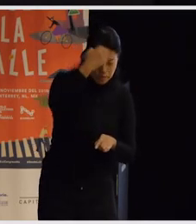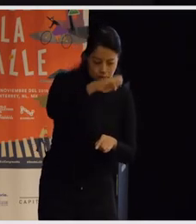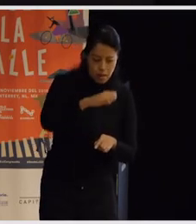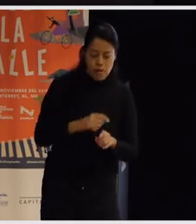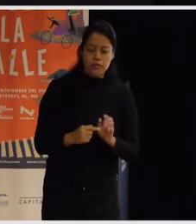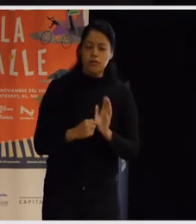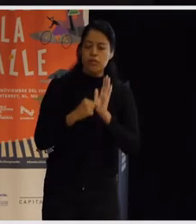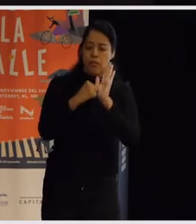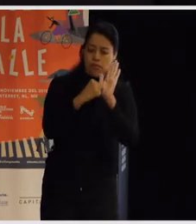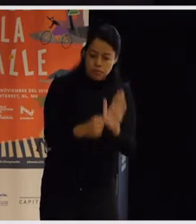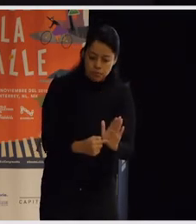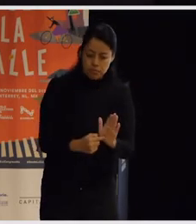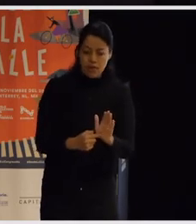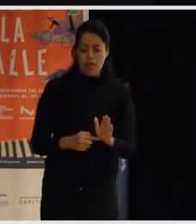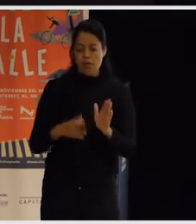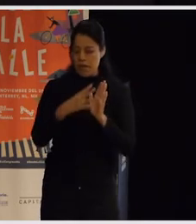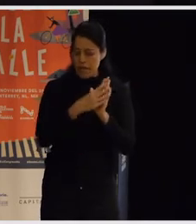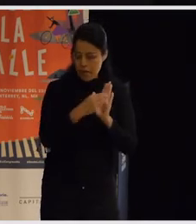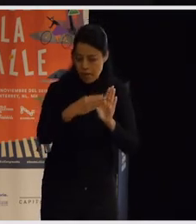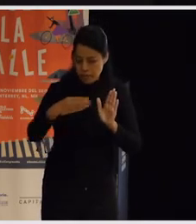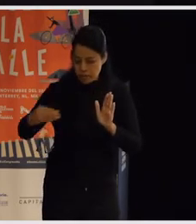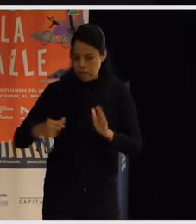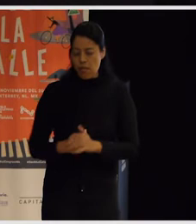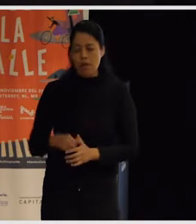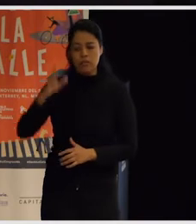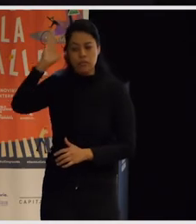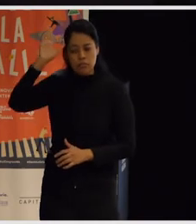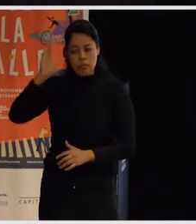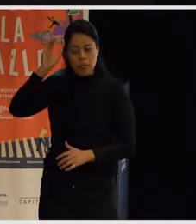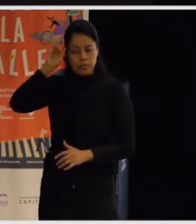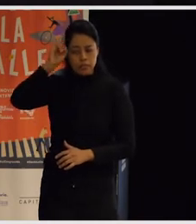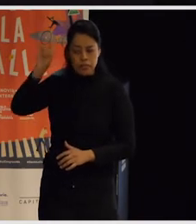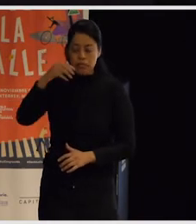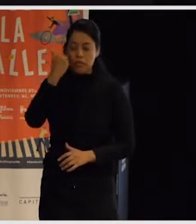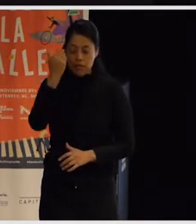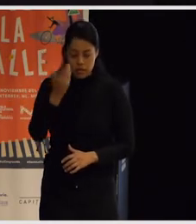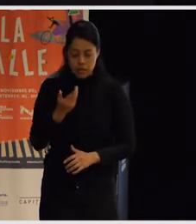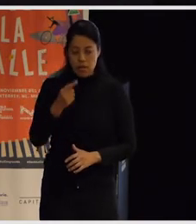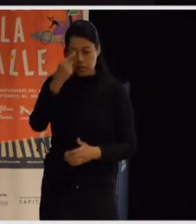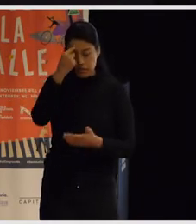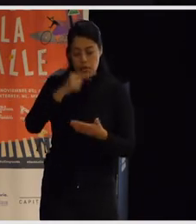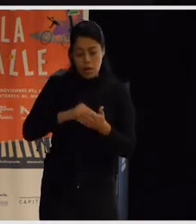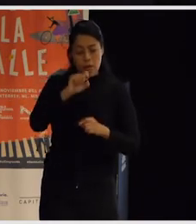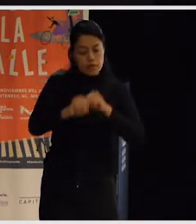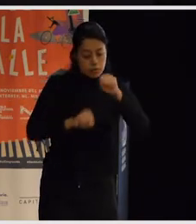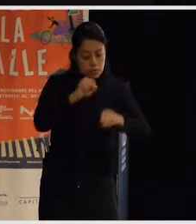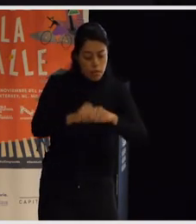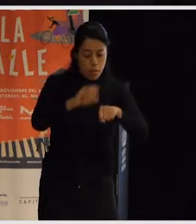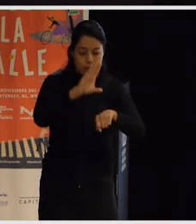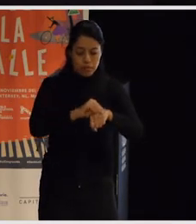hemos podido ir como replicando en cuernavaca y que creemos que la bici nos permite no nada más es